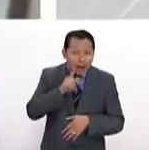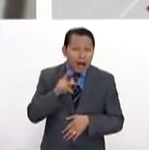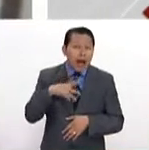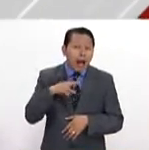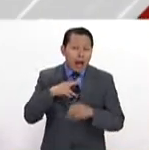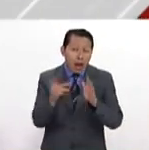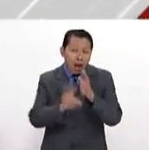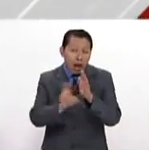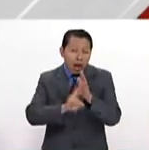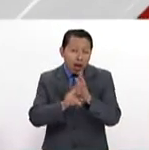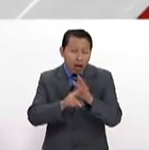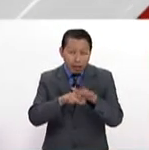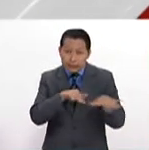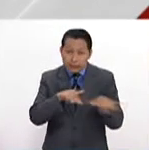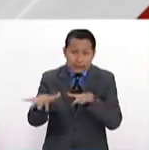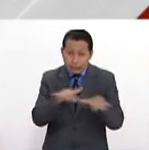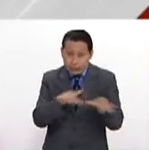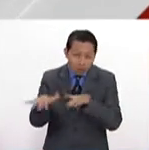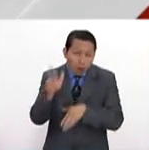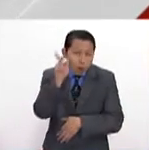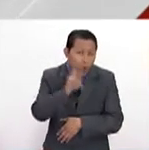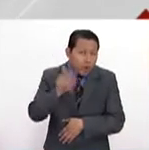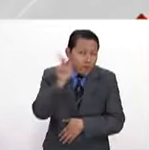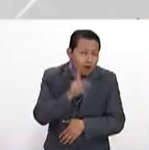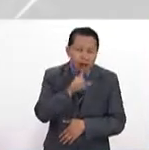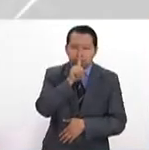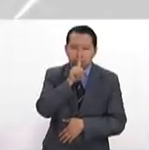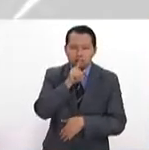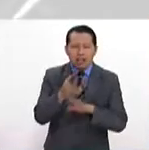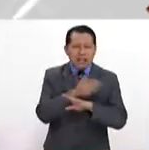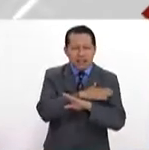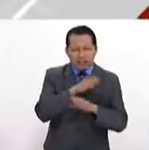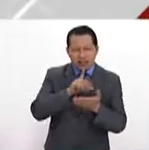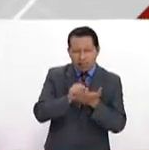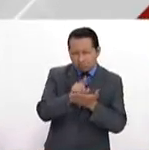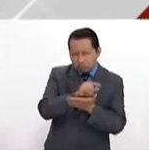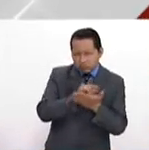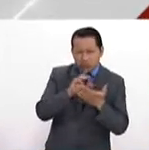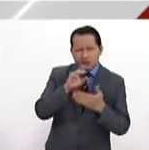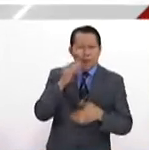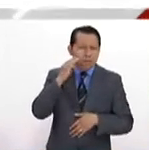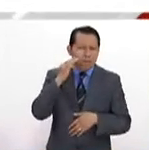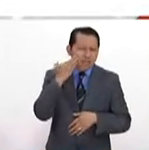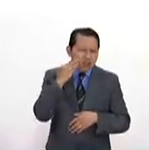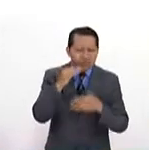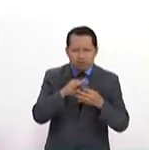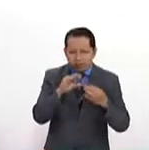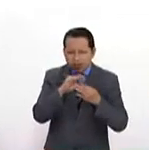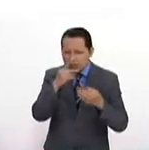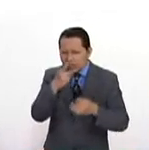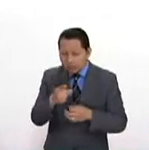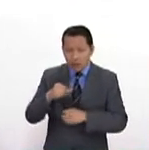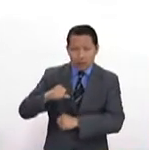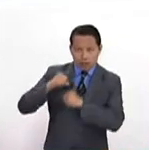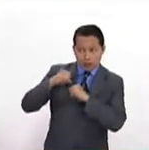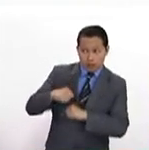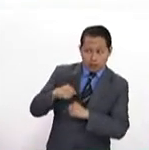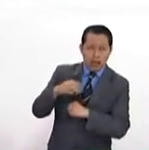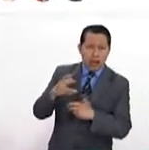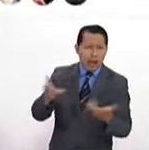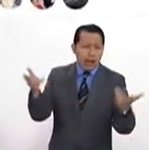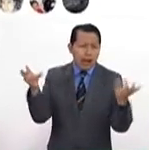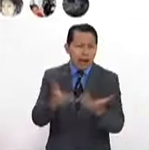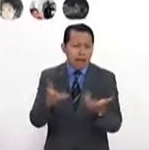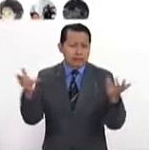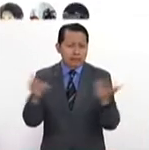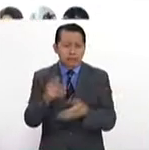a mediodía. Esto después de que circulara en redes sociales un mensaje presuntamente emitido por las autoridades capitalinas